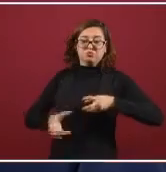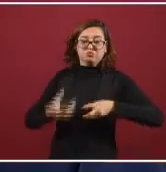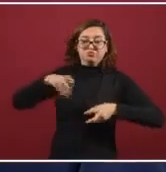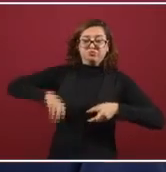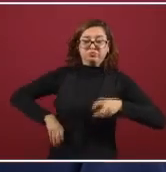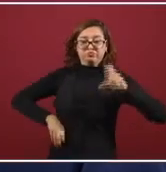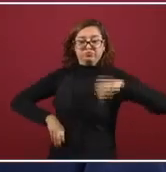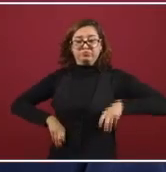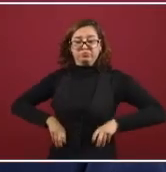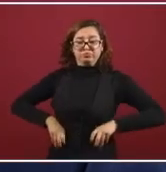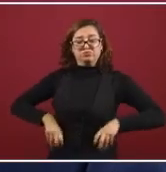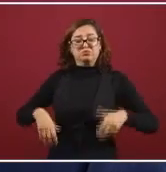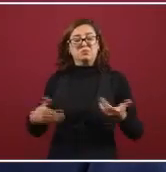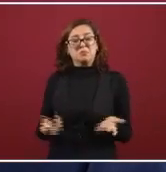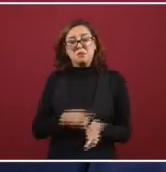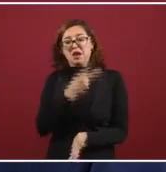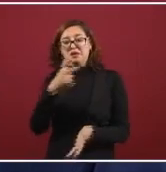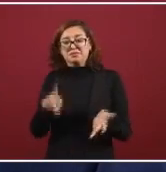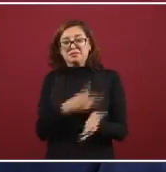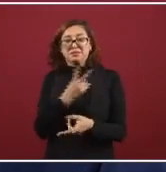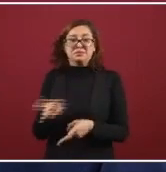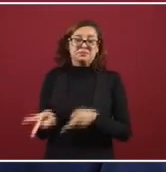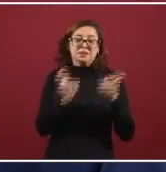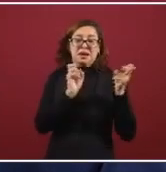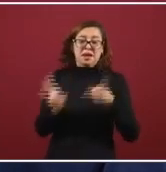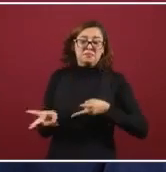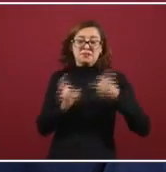Y se dedicaban a saquear, a robar.